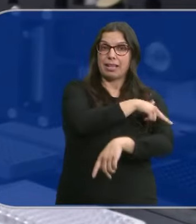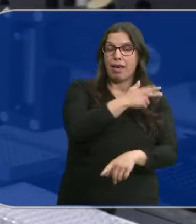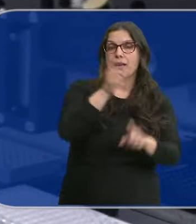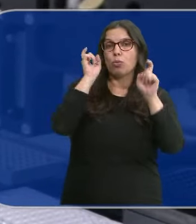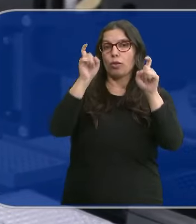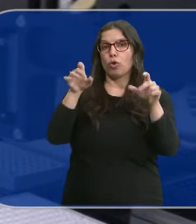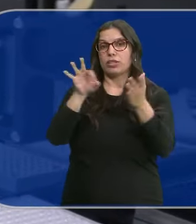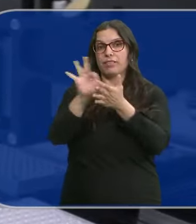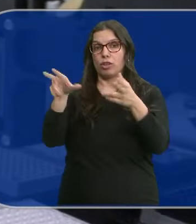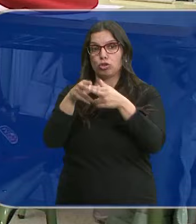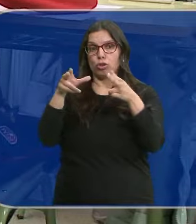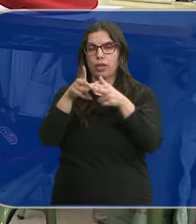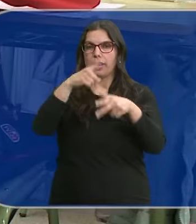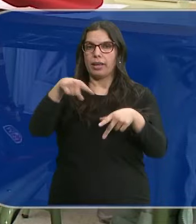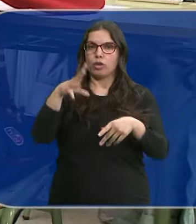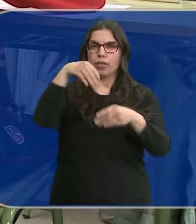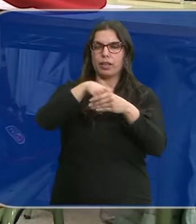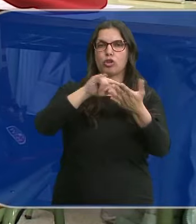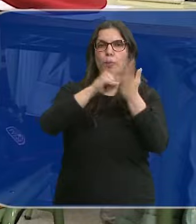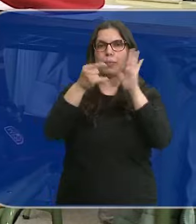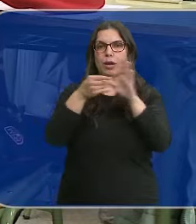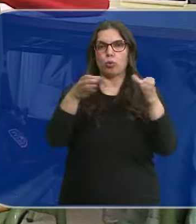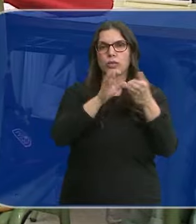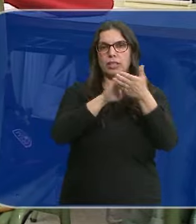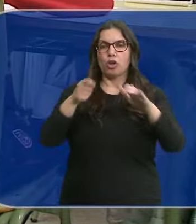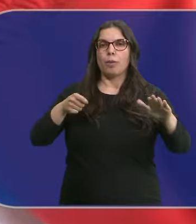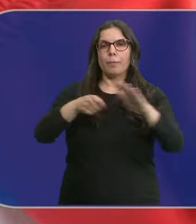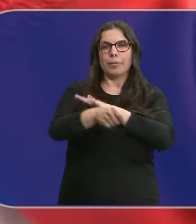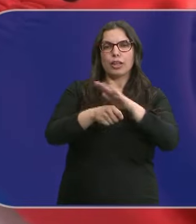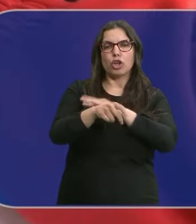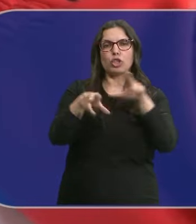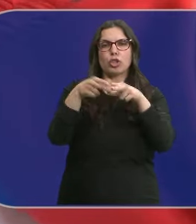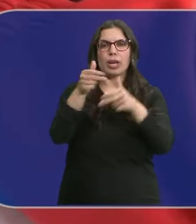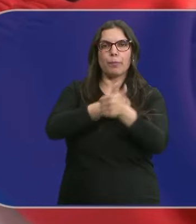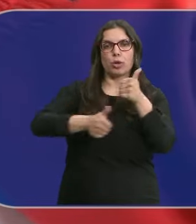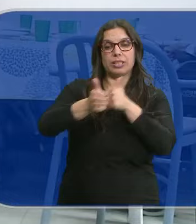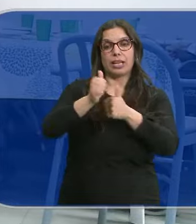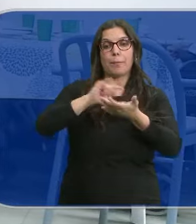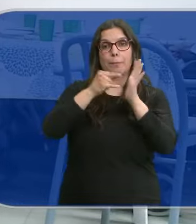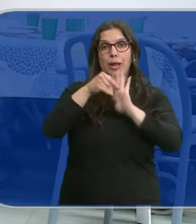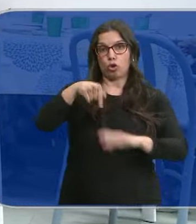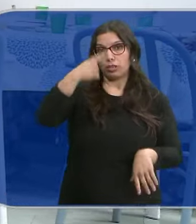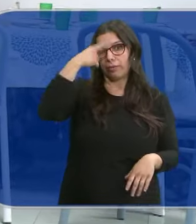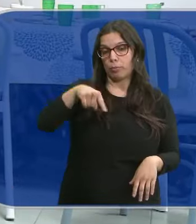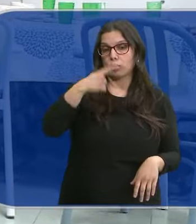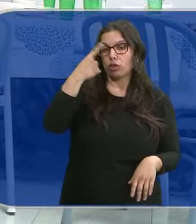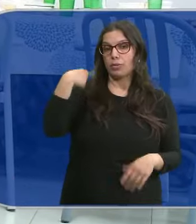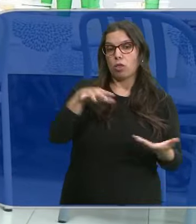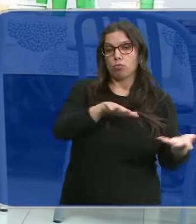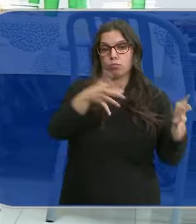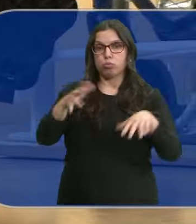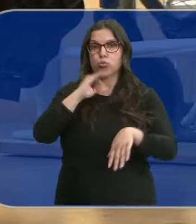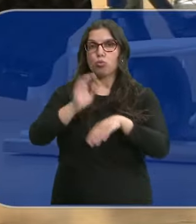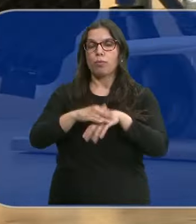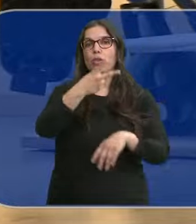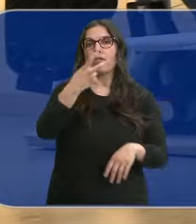Educación y Servicios Sociales, forman parte del plan de la Junta de Inversiones Sociales Prioritarias. Un plan que hoy hemos sabido el año pasado alcanzó